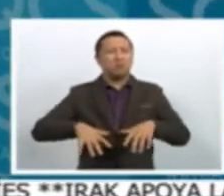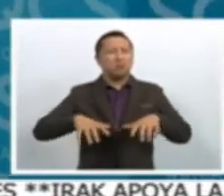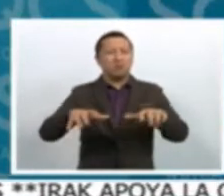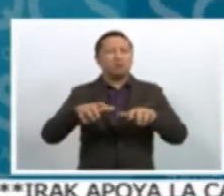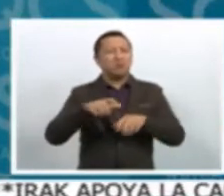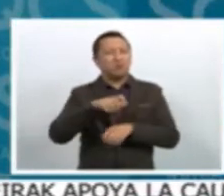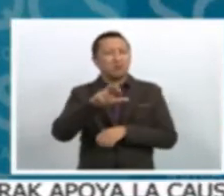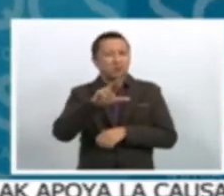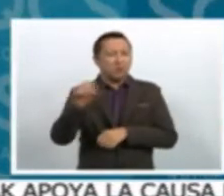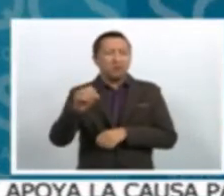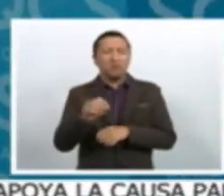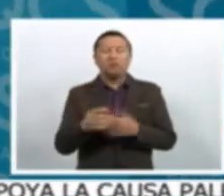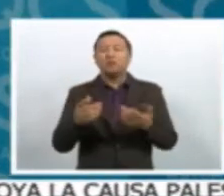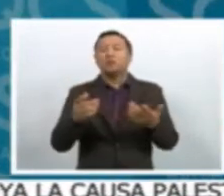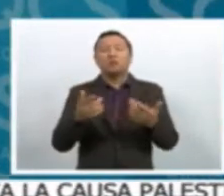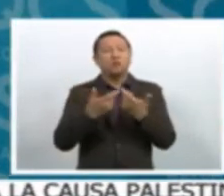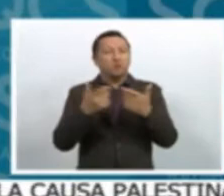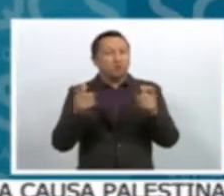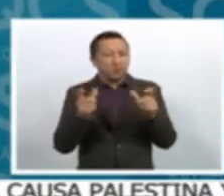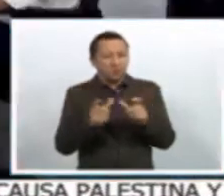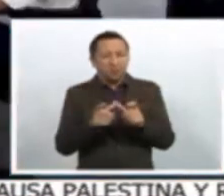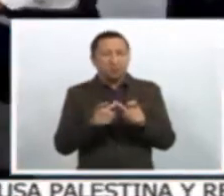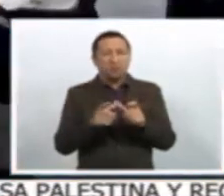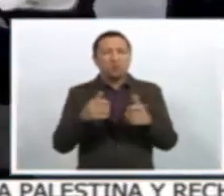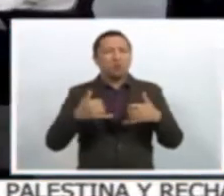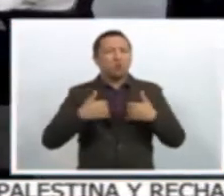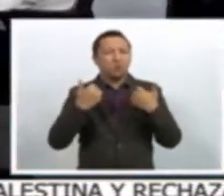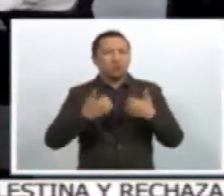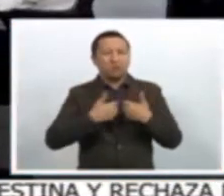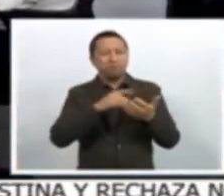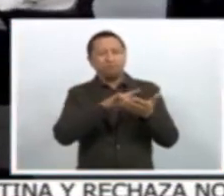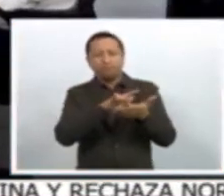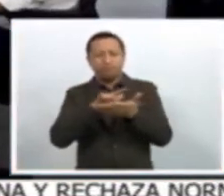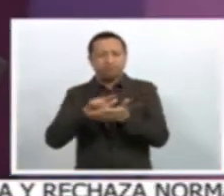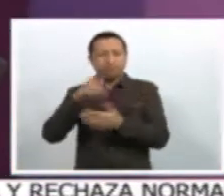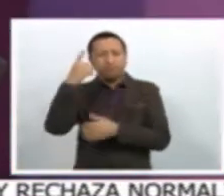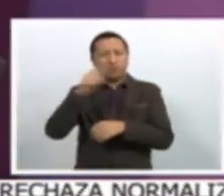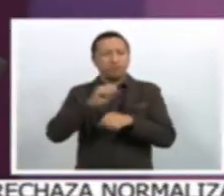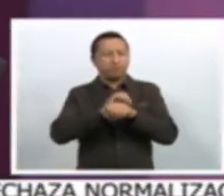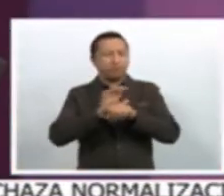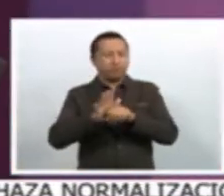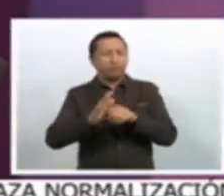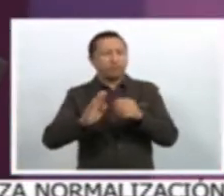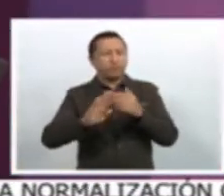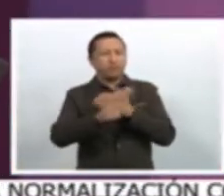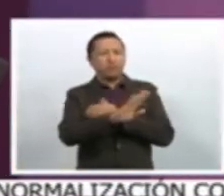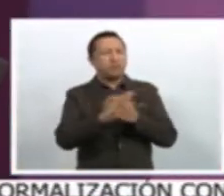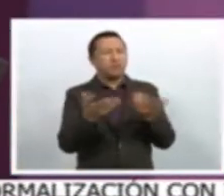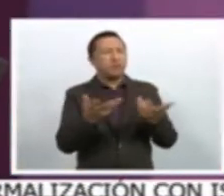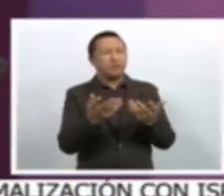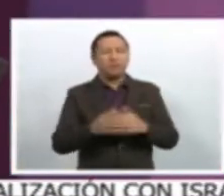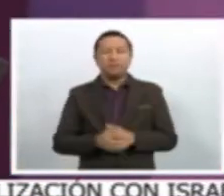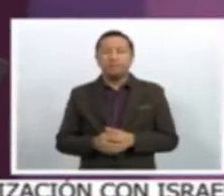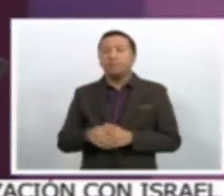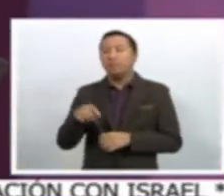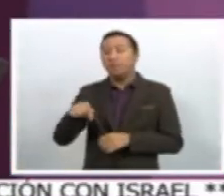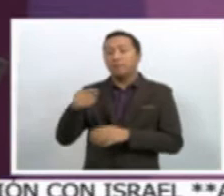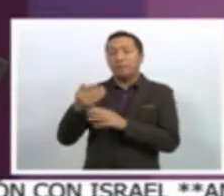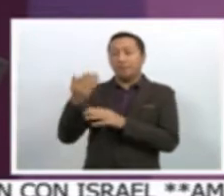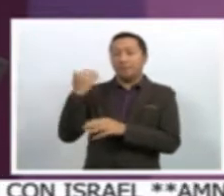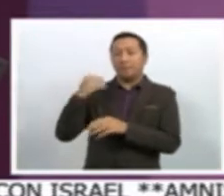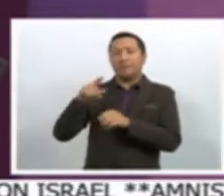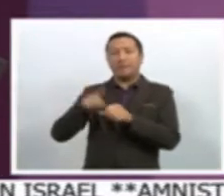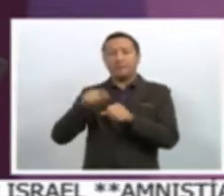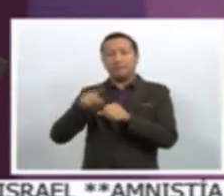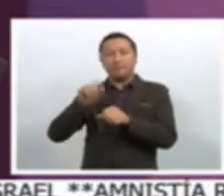platicando de las brigadas anti-COVID. ¿En qué consisten? Claro que sí, mira, desde que el semáforo epidemiológico, particularmente aquí en Chetumal, estaba en color naranja y